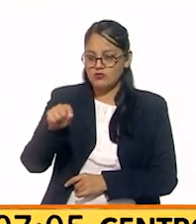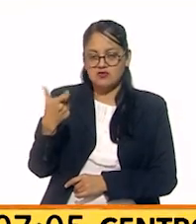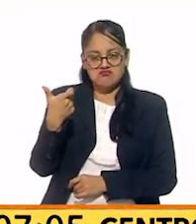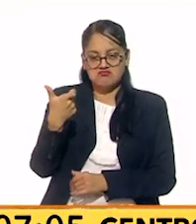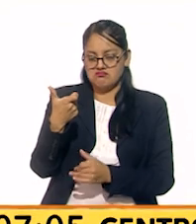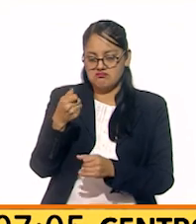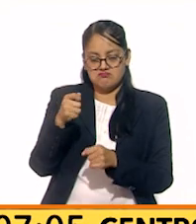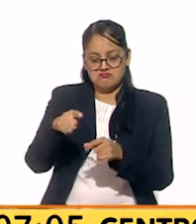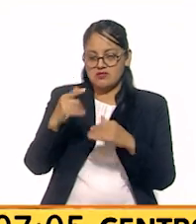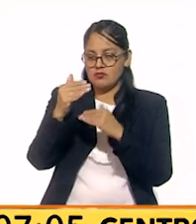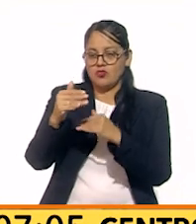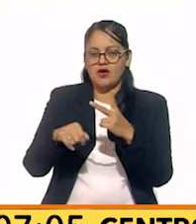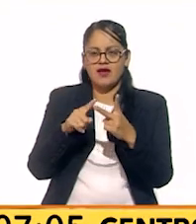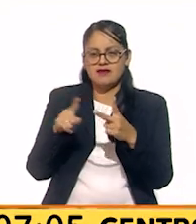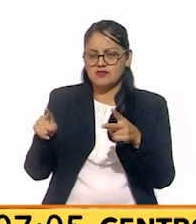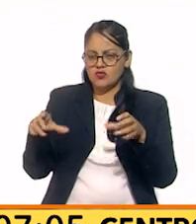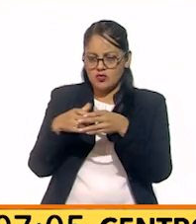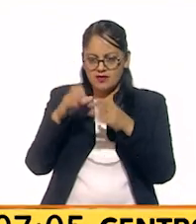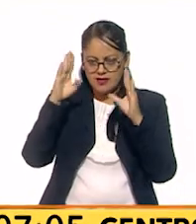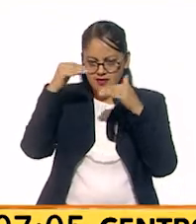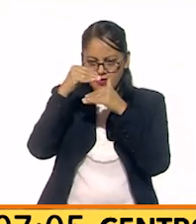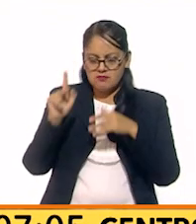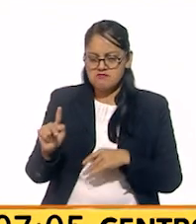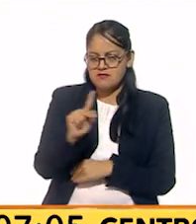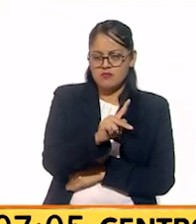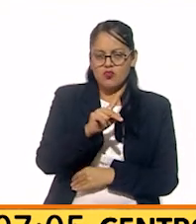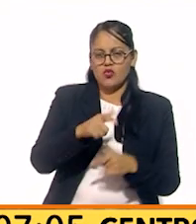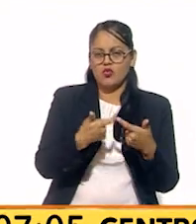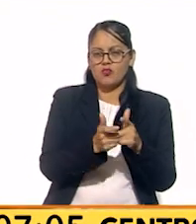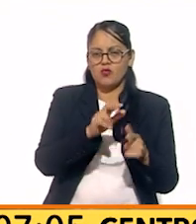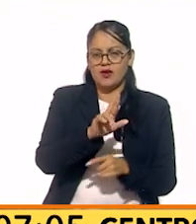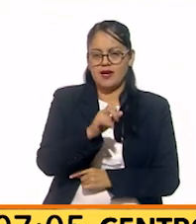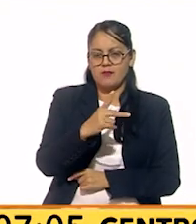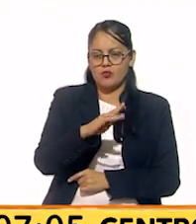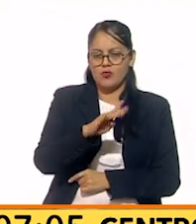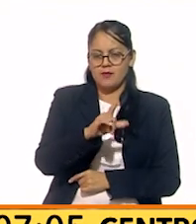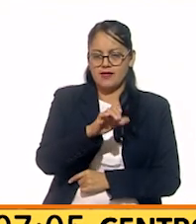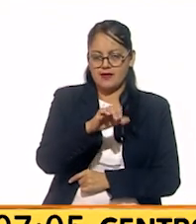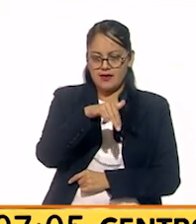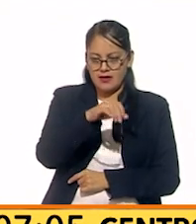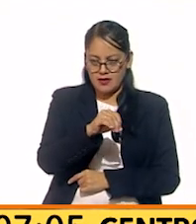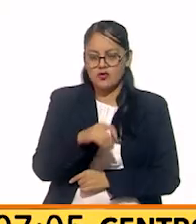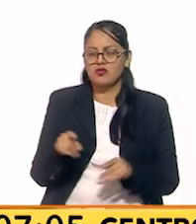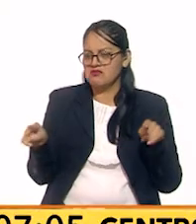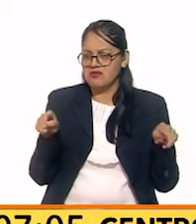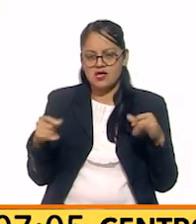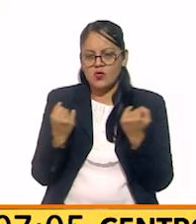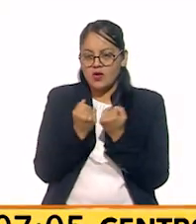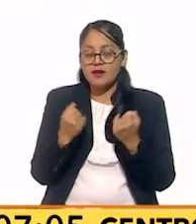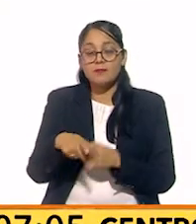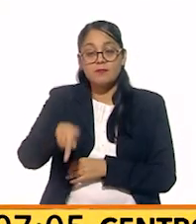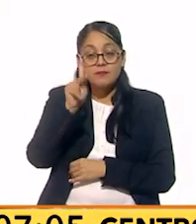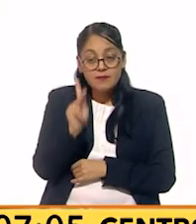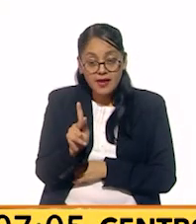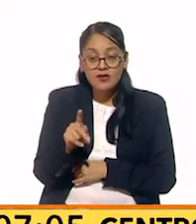económicas, neoliberales que los republicanos. Lo que se necesita para realmente derrotar a Donald Trump sí es